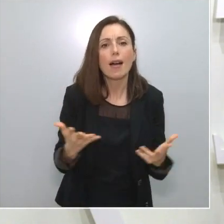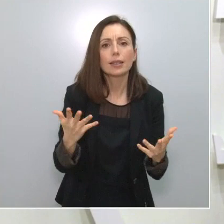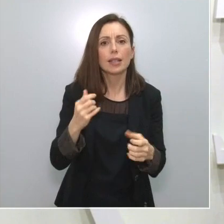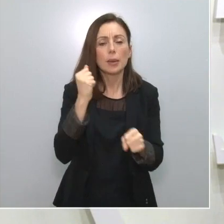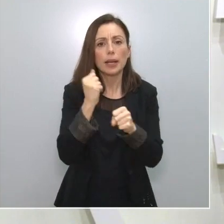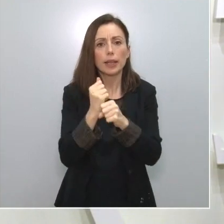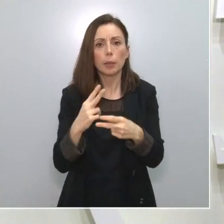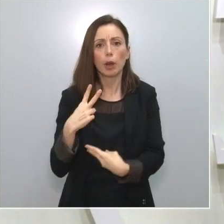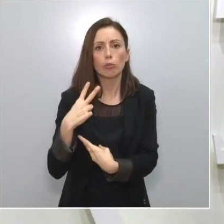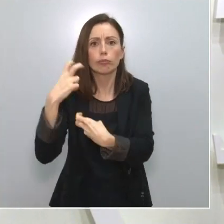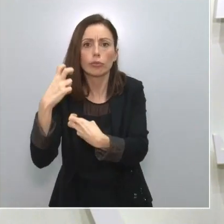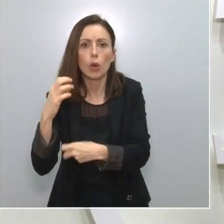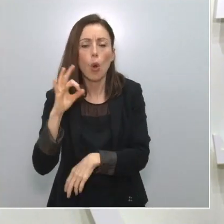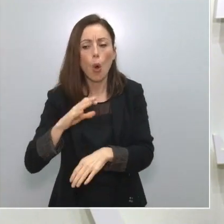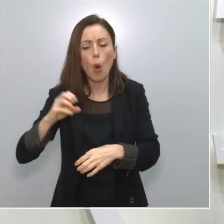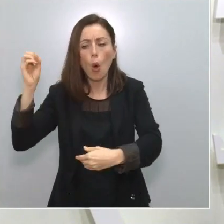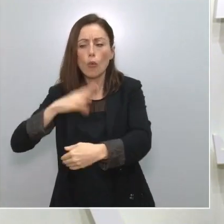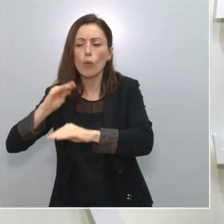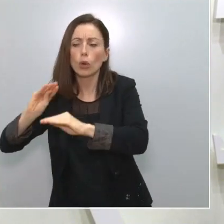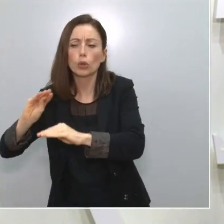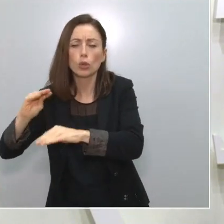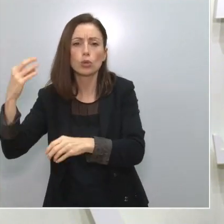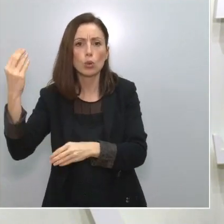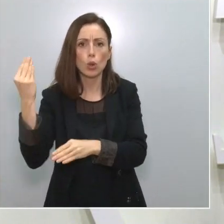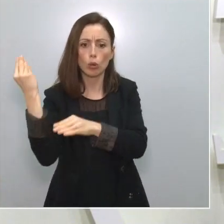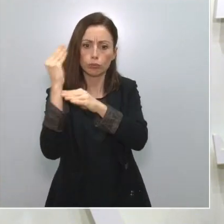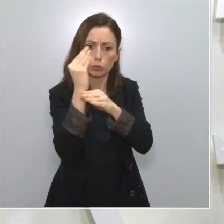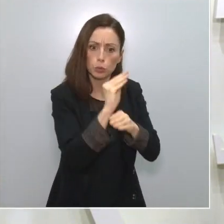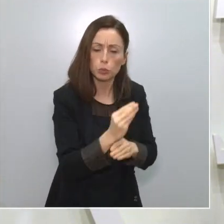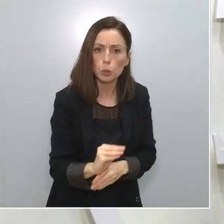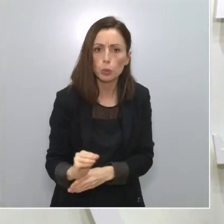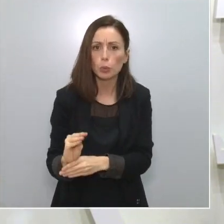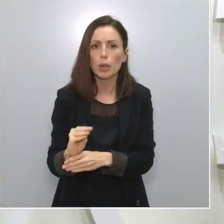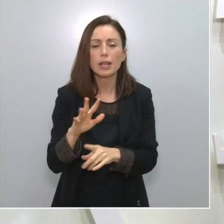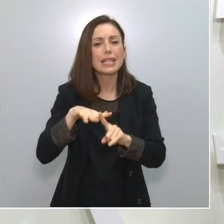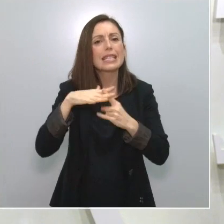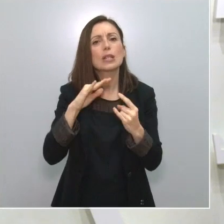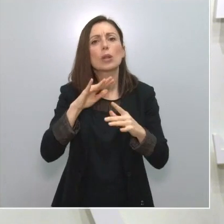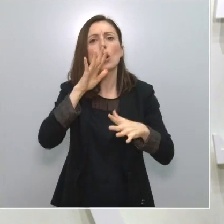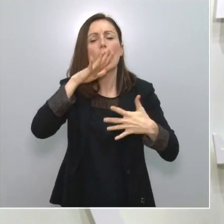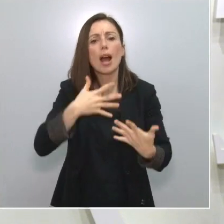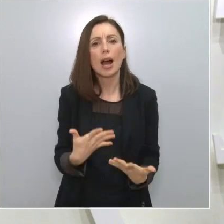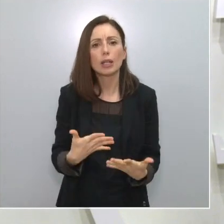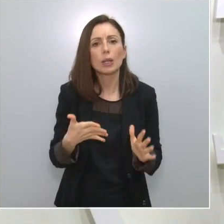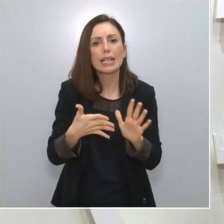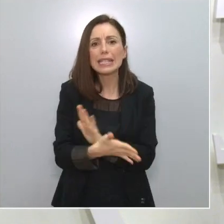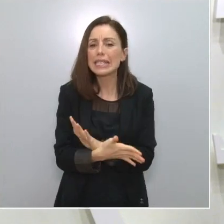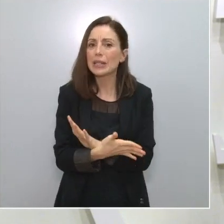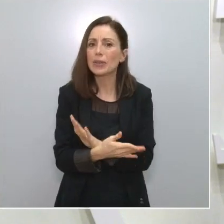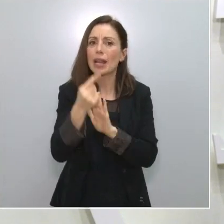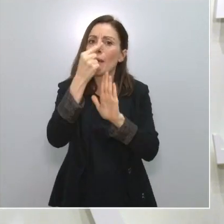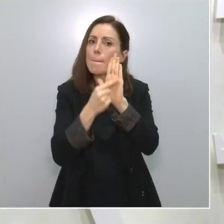qué otros fondos puede traer el Estado a las comunidades autónomas. La actual situación va a requerir de importantes medidas